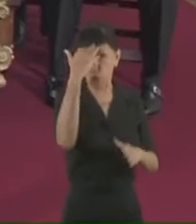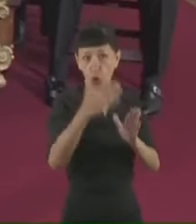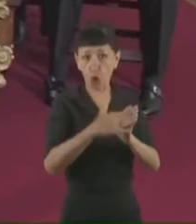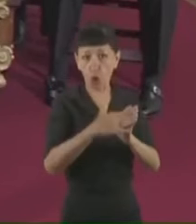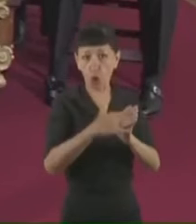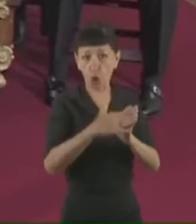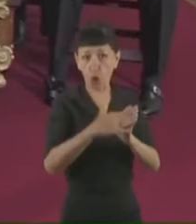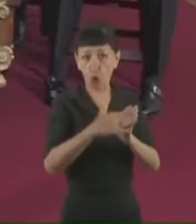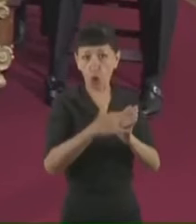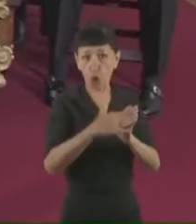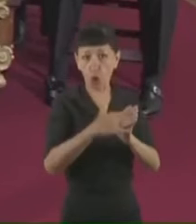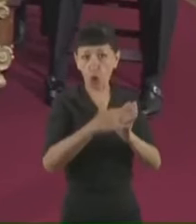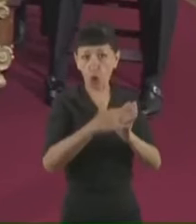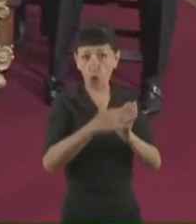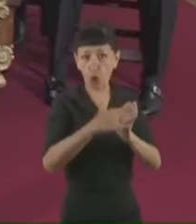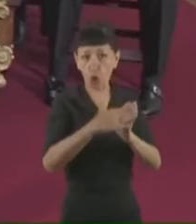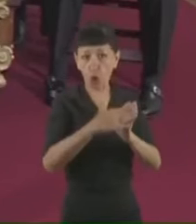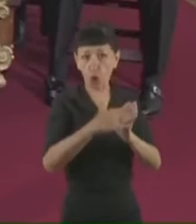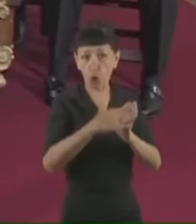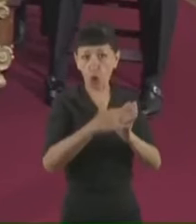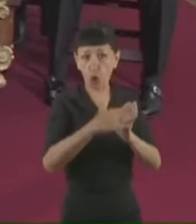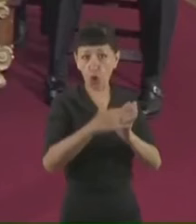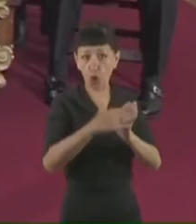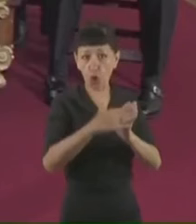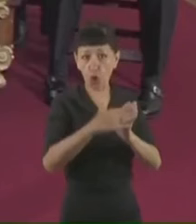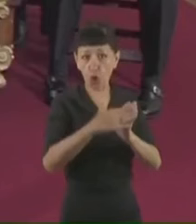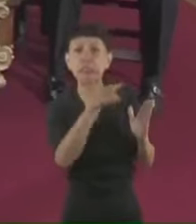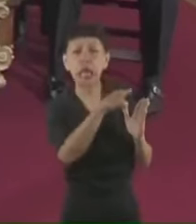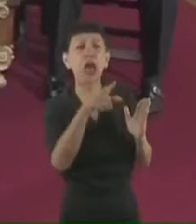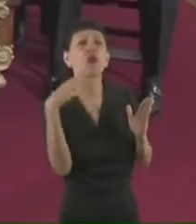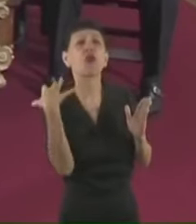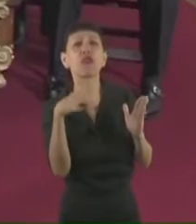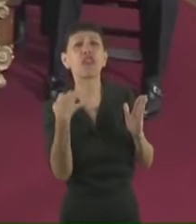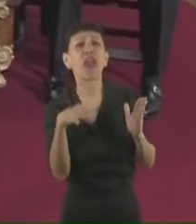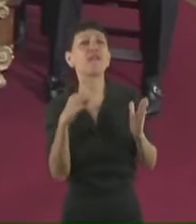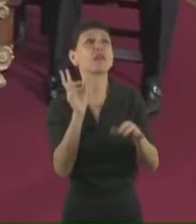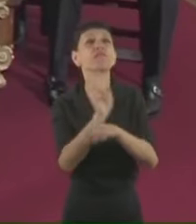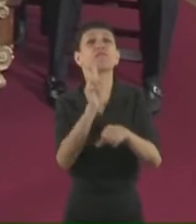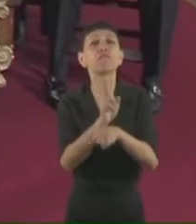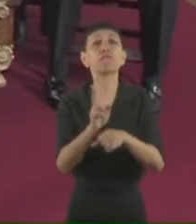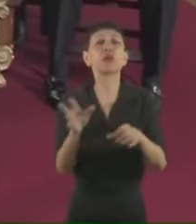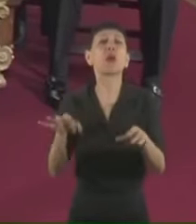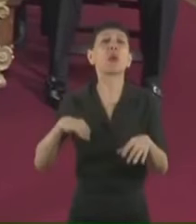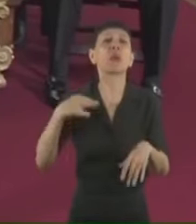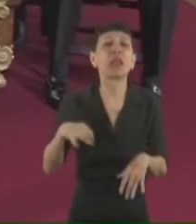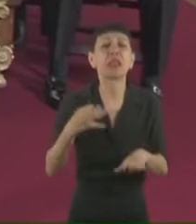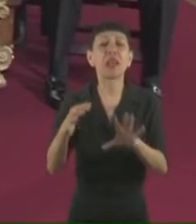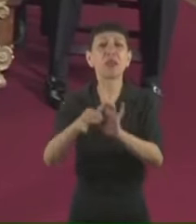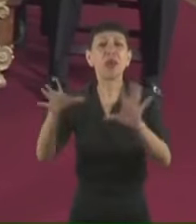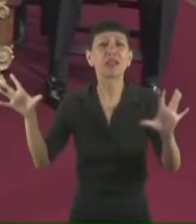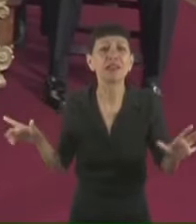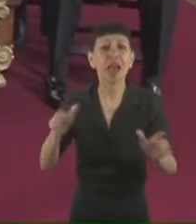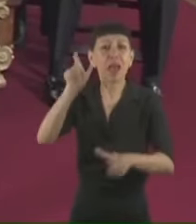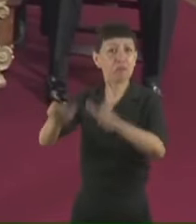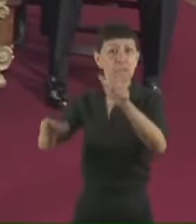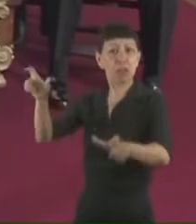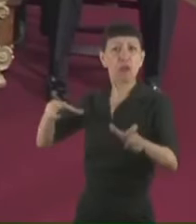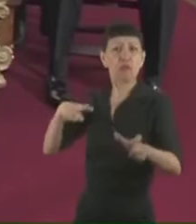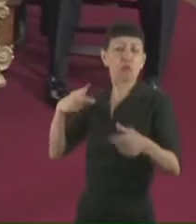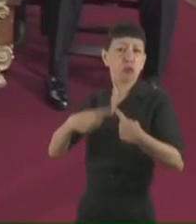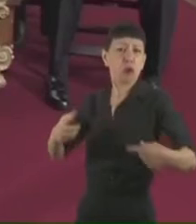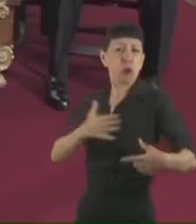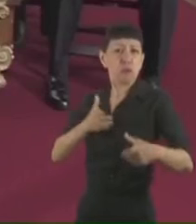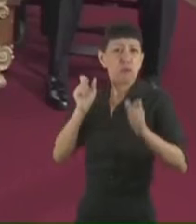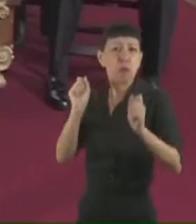defensa de la vida la libertad y la propiedad de los individuos Durante los últimos 100 años los políticos se han ocupado de